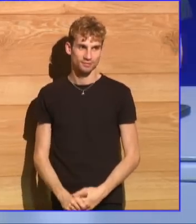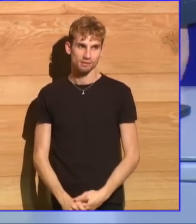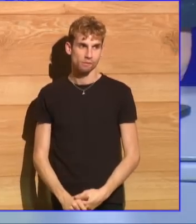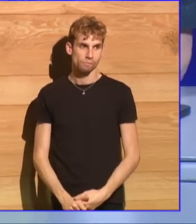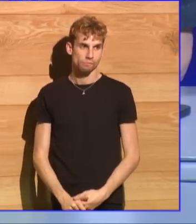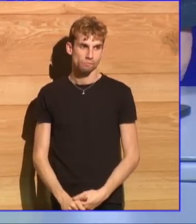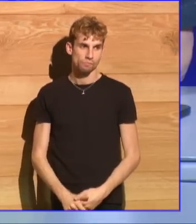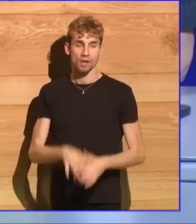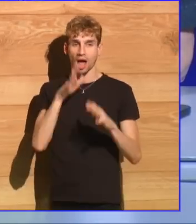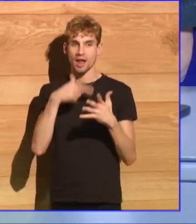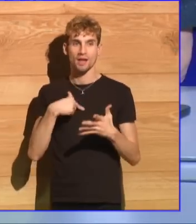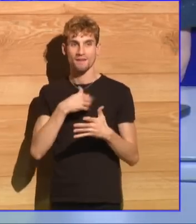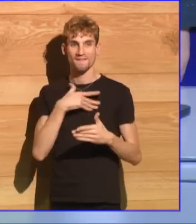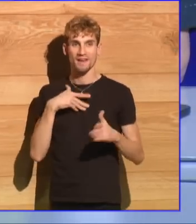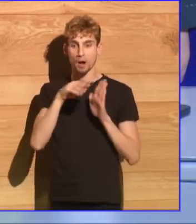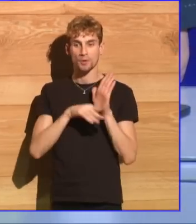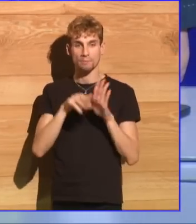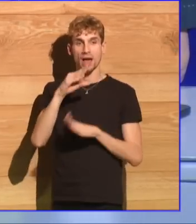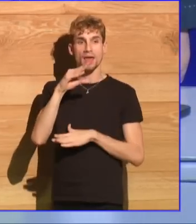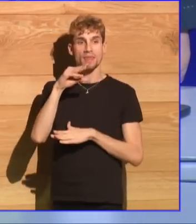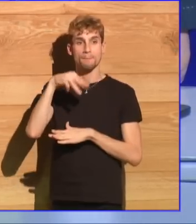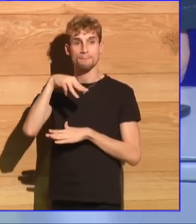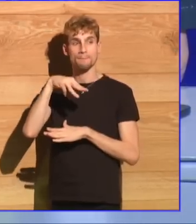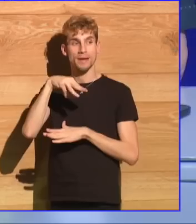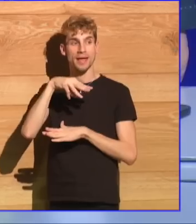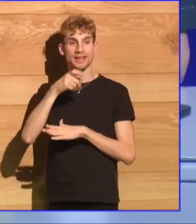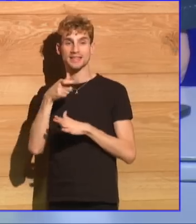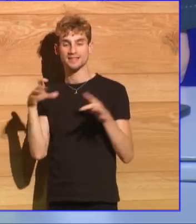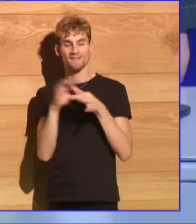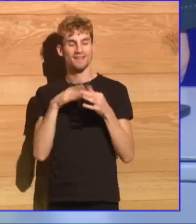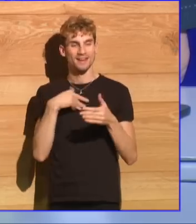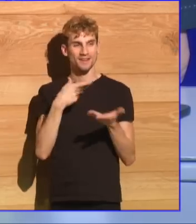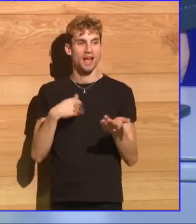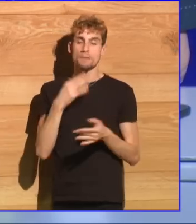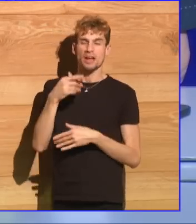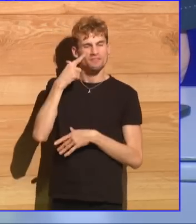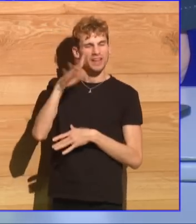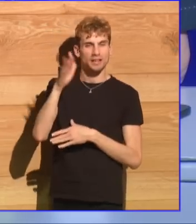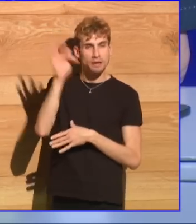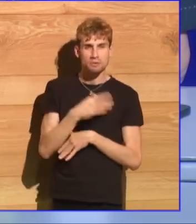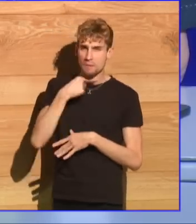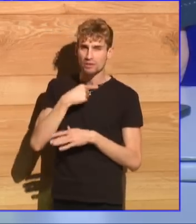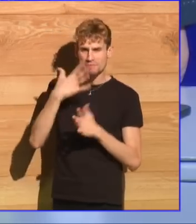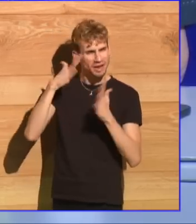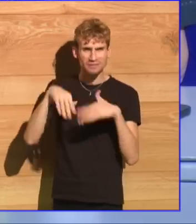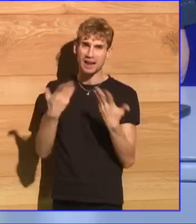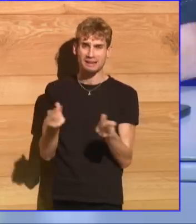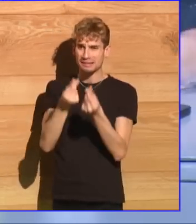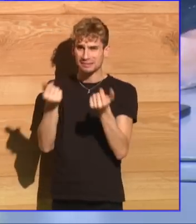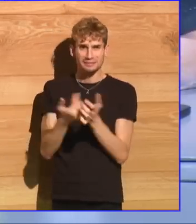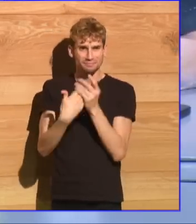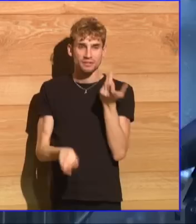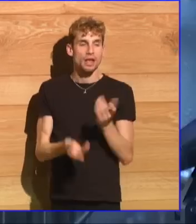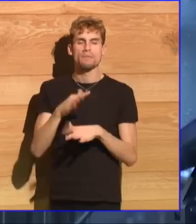O ahora estoy deseando hacer el programa de CMX ya, porque le tienes Mira que me rabia, gusta ¿eh? CMX, mira que me gusta esa película, pero es que se cae. Pero Nada En más enero, empezar, se cae. claro, no, en por enero